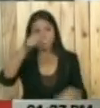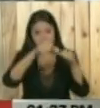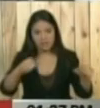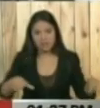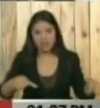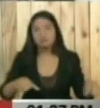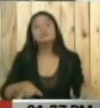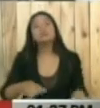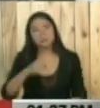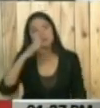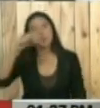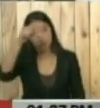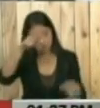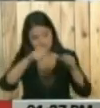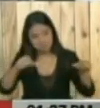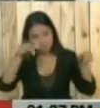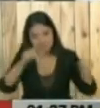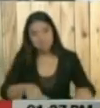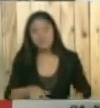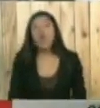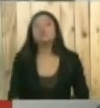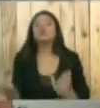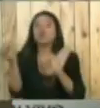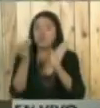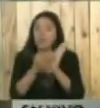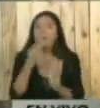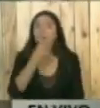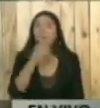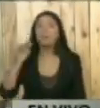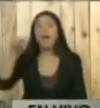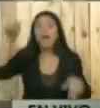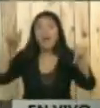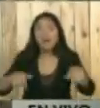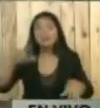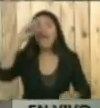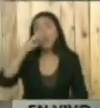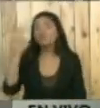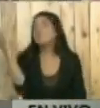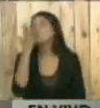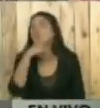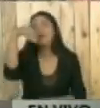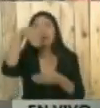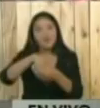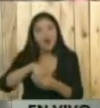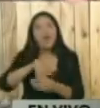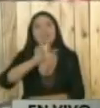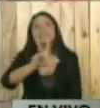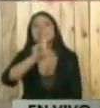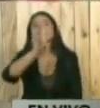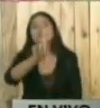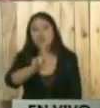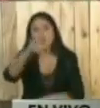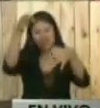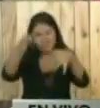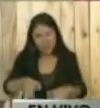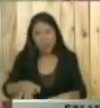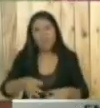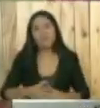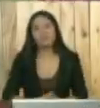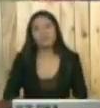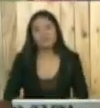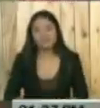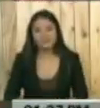se fue Nicolás. Y le volvemos a prometer que este año no hay revocatorio y el 31 estaremos asegurando.